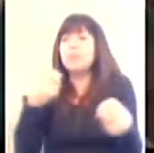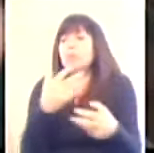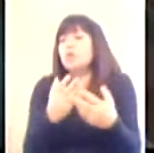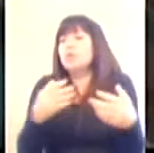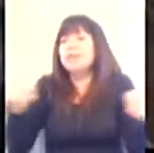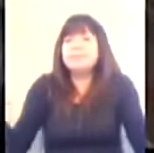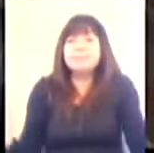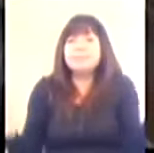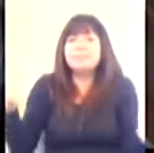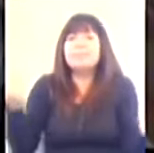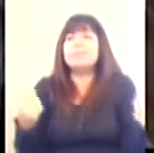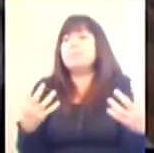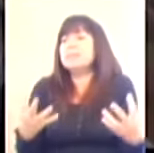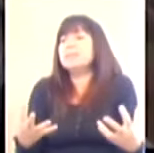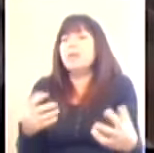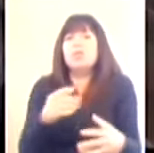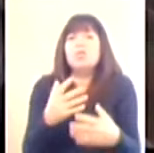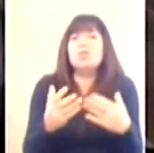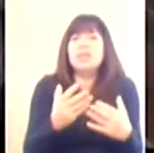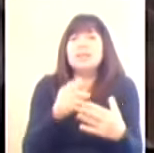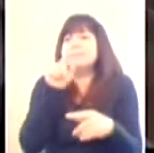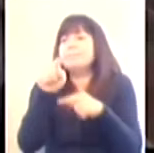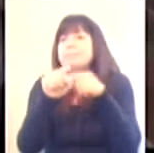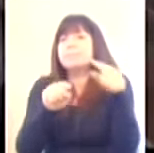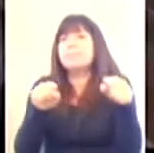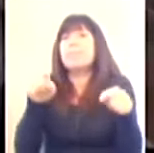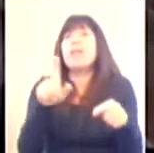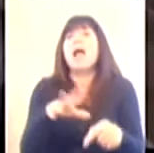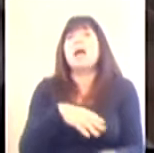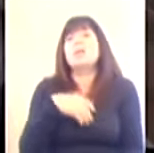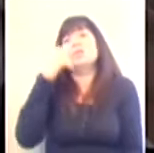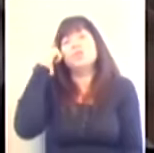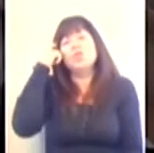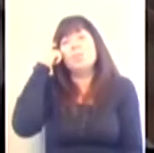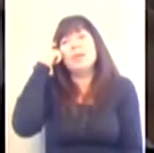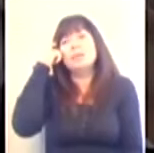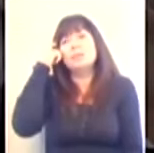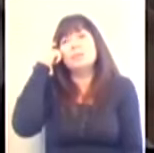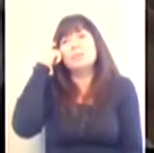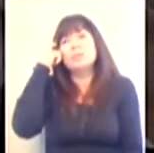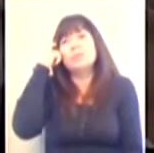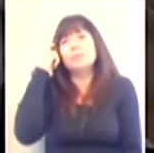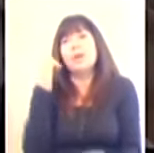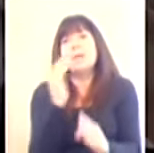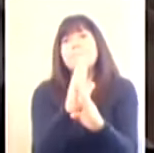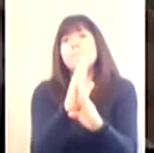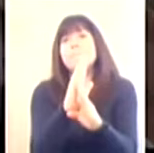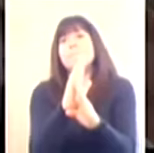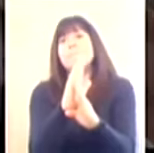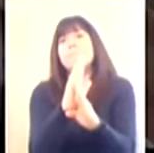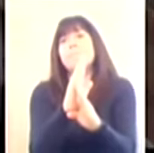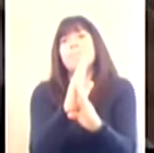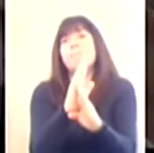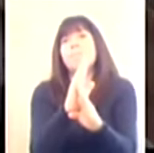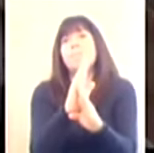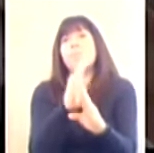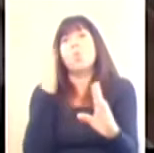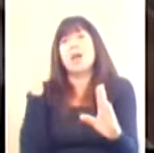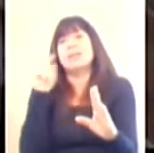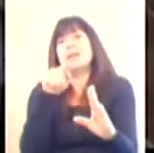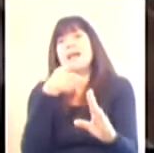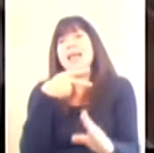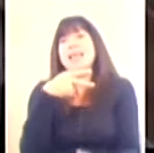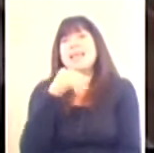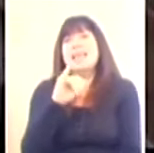mercancía que es pesado. Entonces, a lo que voy es que a mí me parece que la apuesta del hidrógeno verde en Chile es muy acertada